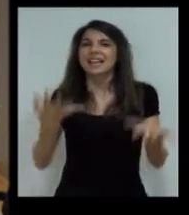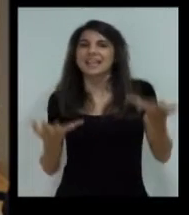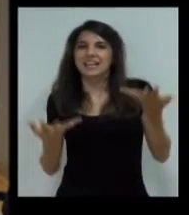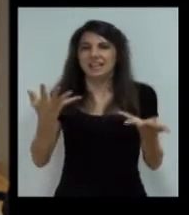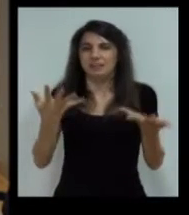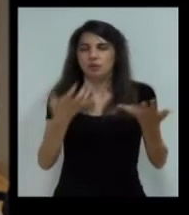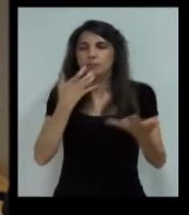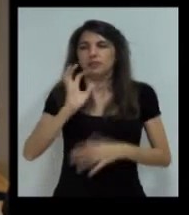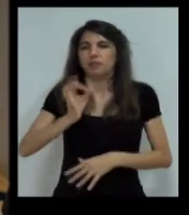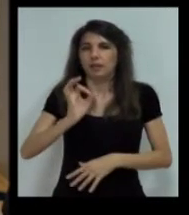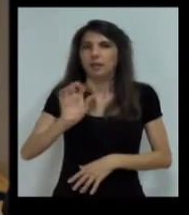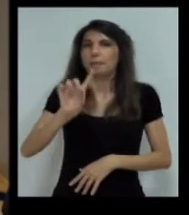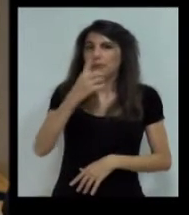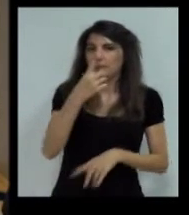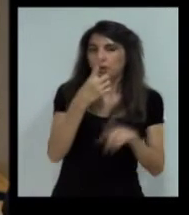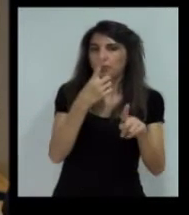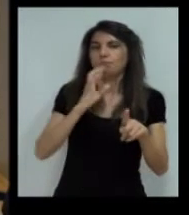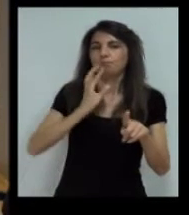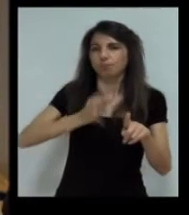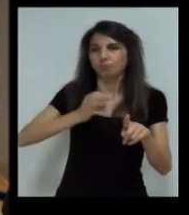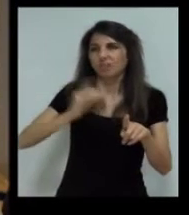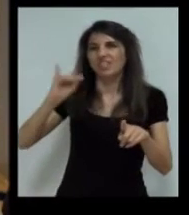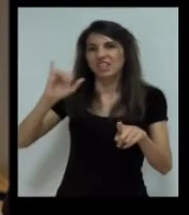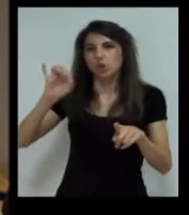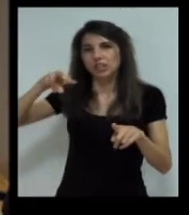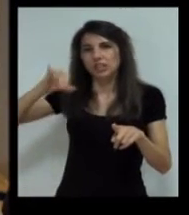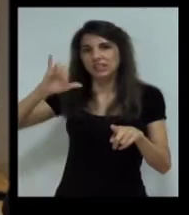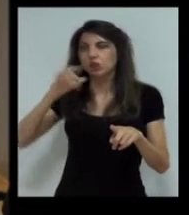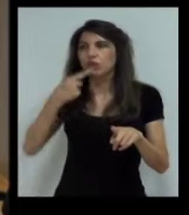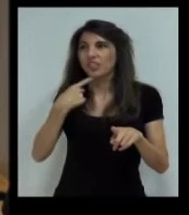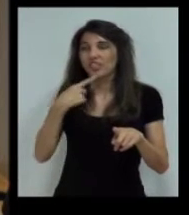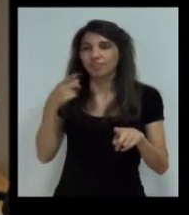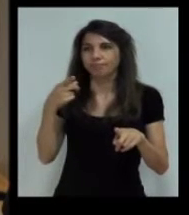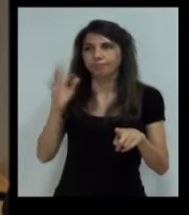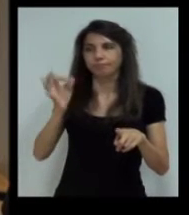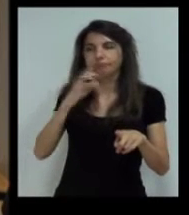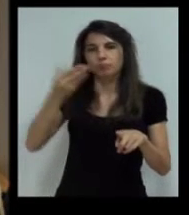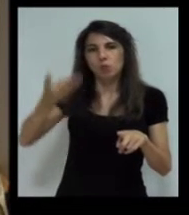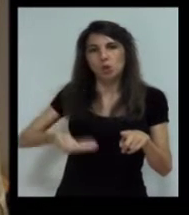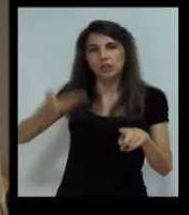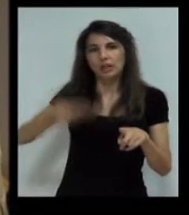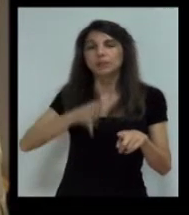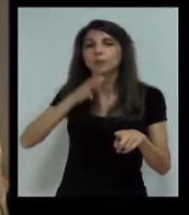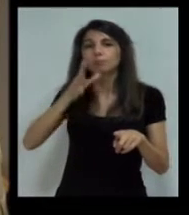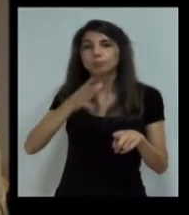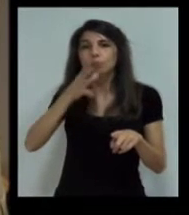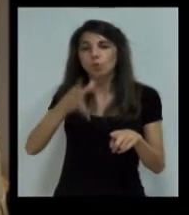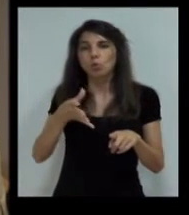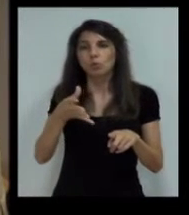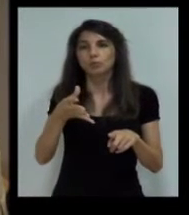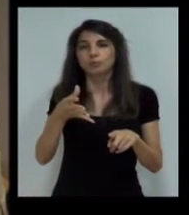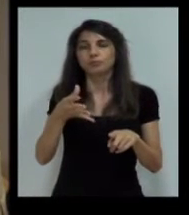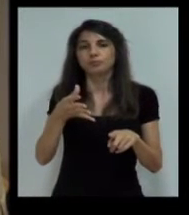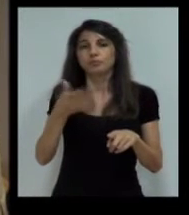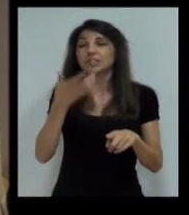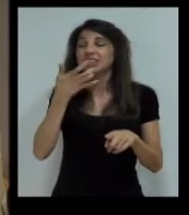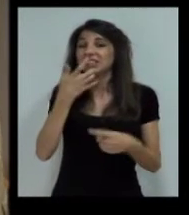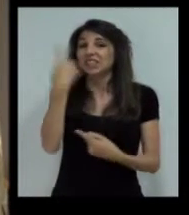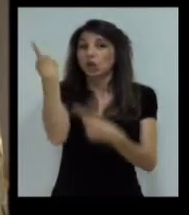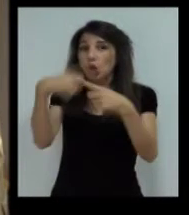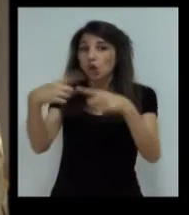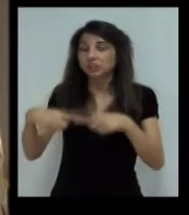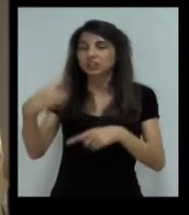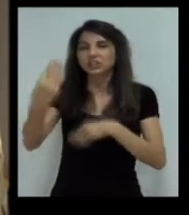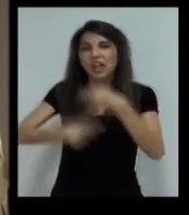un lado es verdad que lo que comenta Dionisio es importante, ¿no? En el sentido de que cuando las cosas se hacen